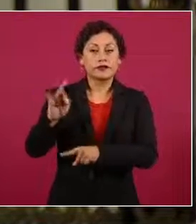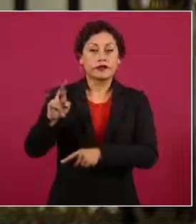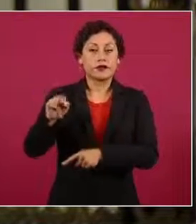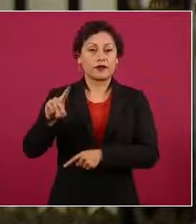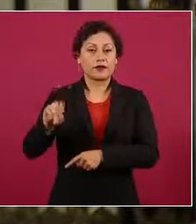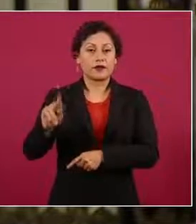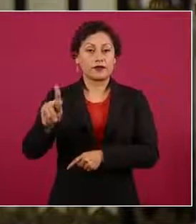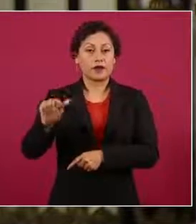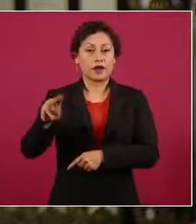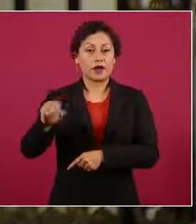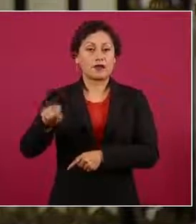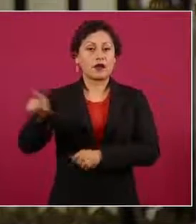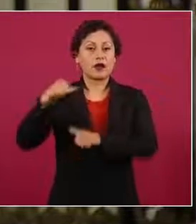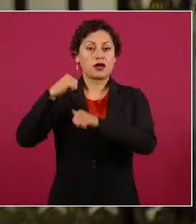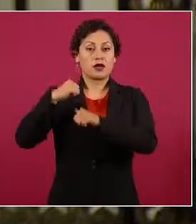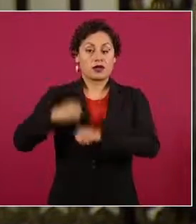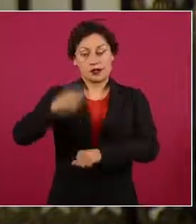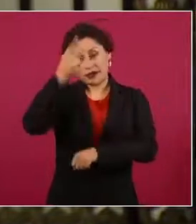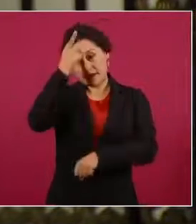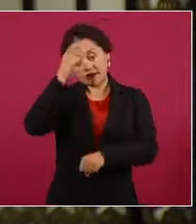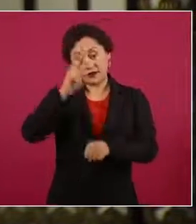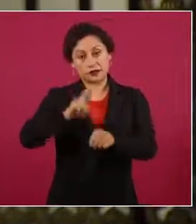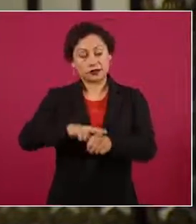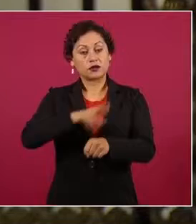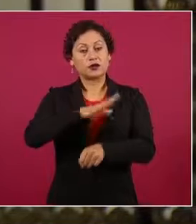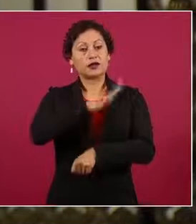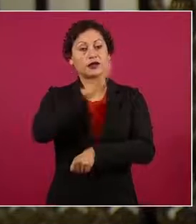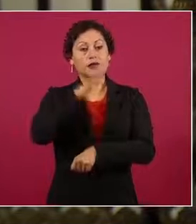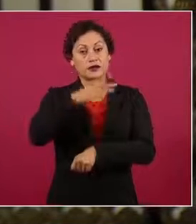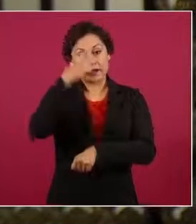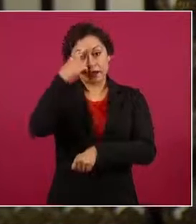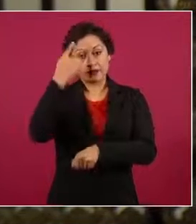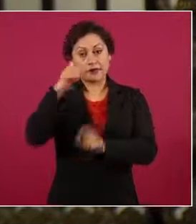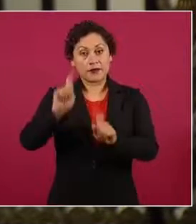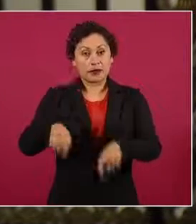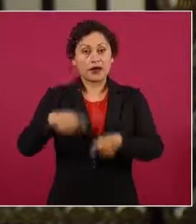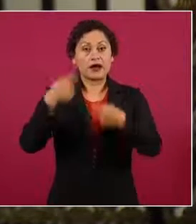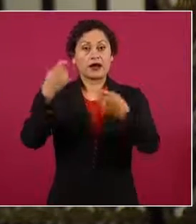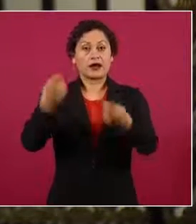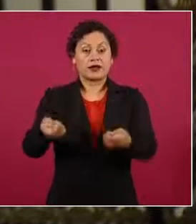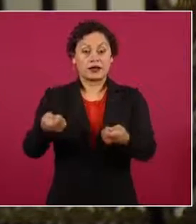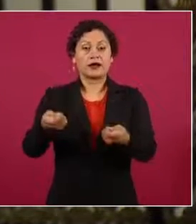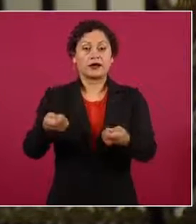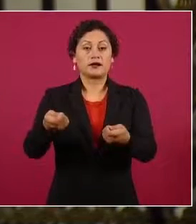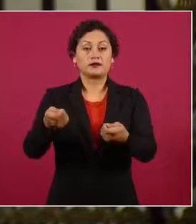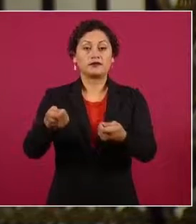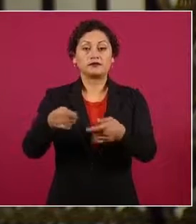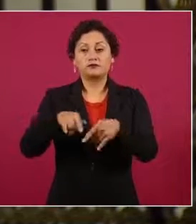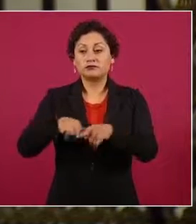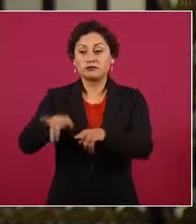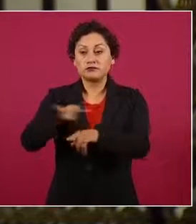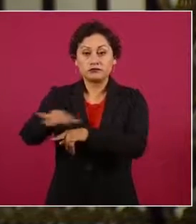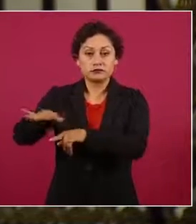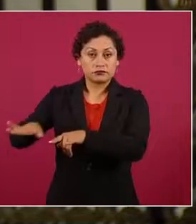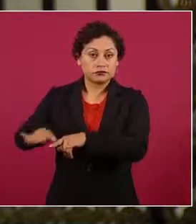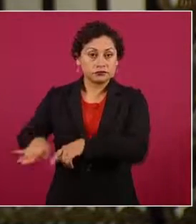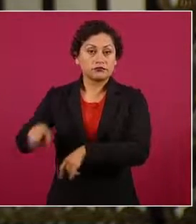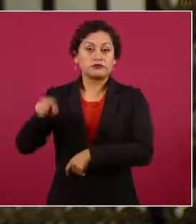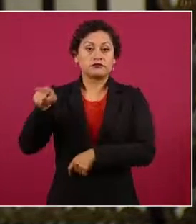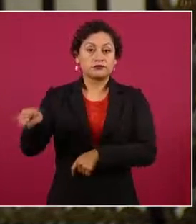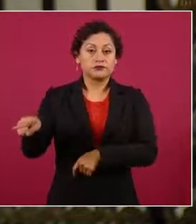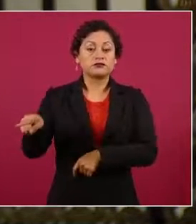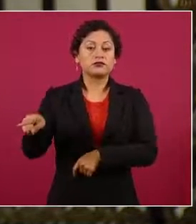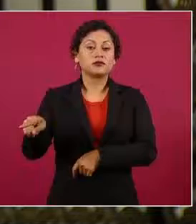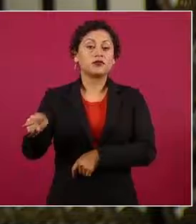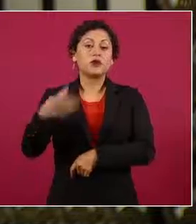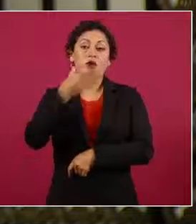Dirección General de Seguimiento de Concesiones de Autopistas, donde ha sido señalado por el reconocido